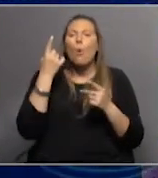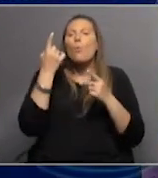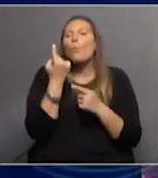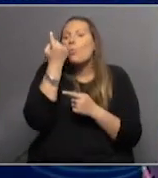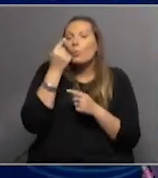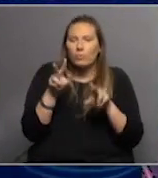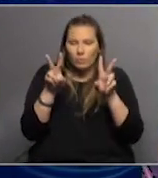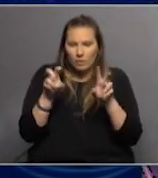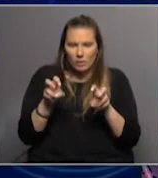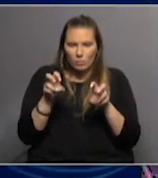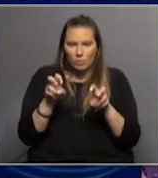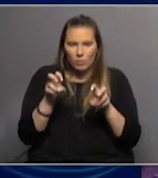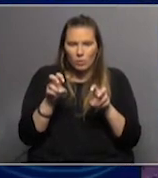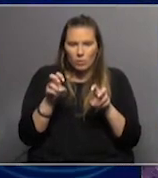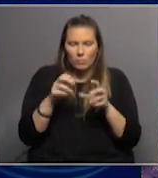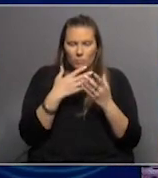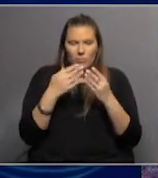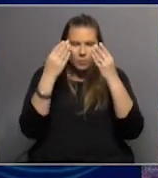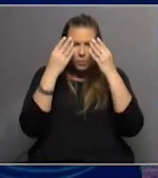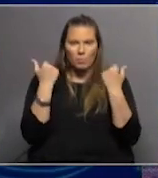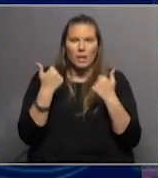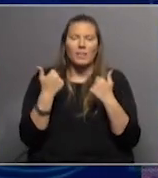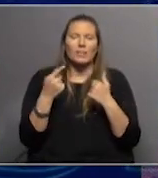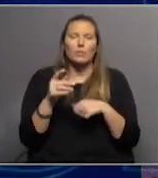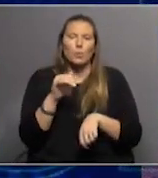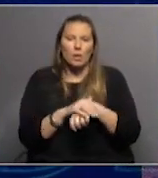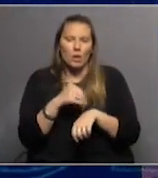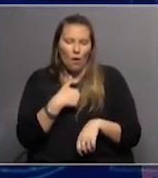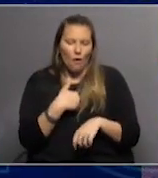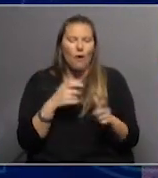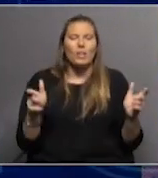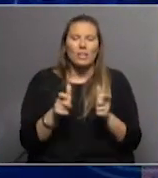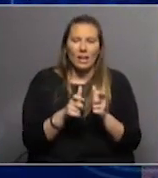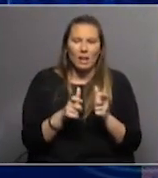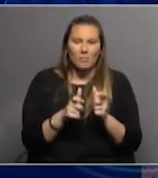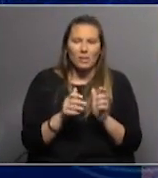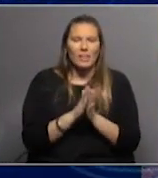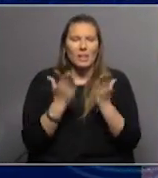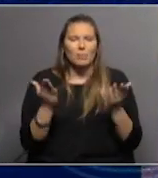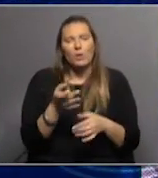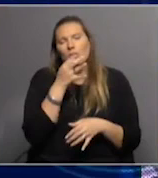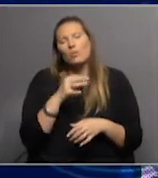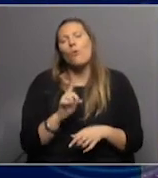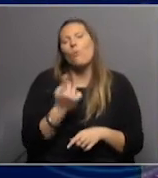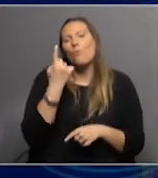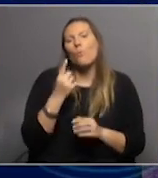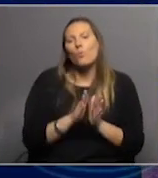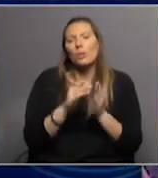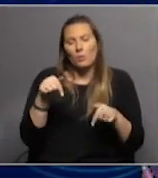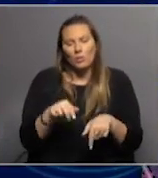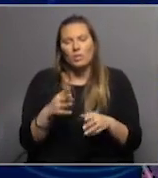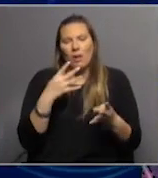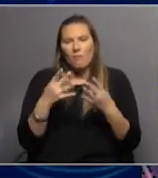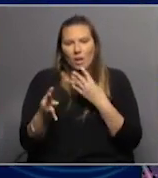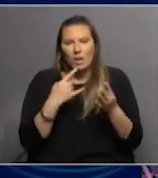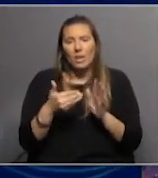título, despojate por un instante de tu cargo, digamos, de la cámara, al frente de la cámara del libro, un título de esta feria que